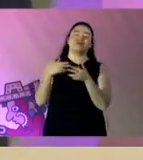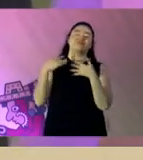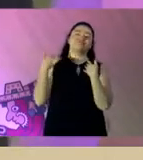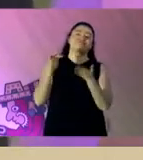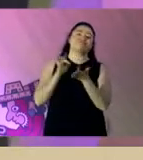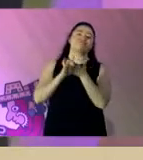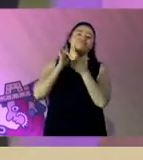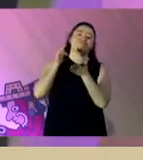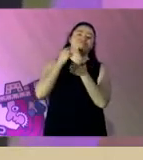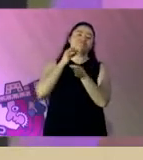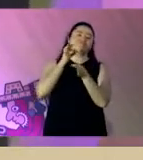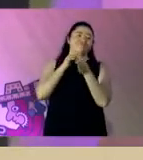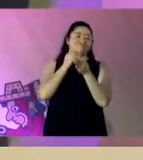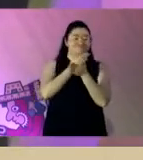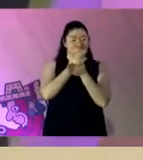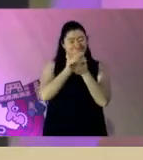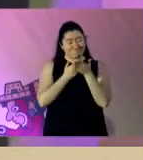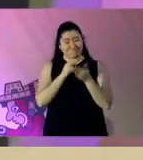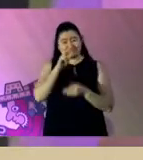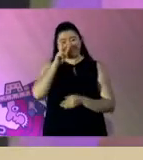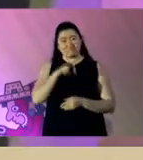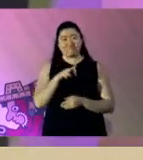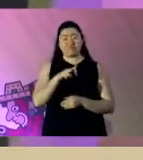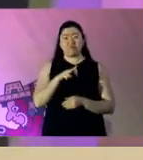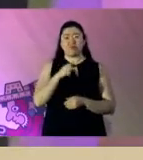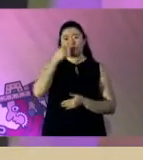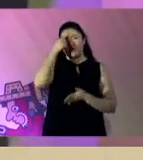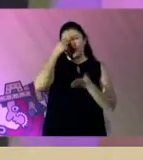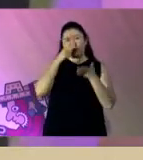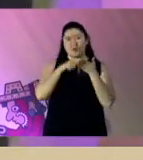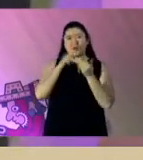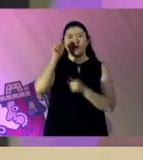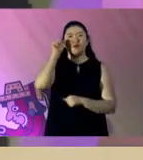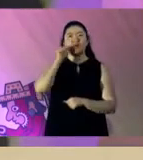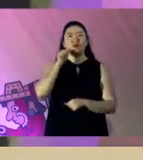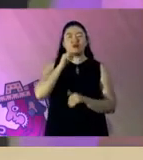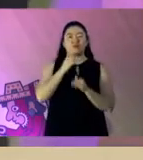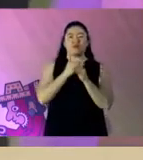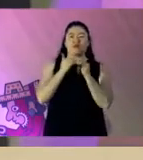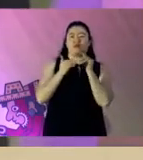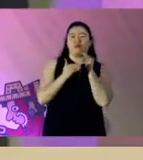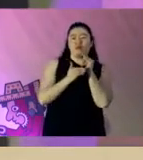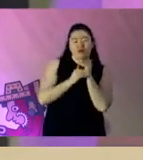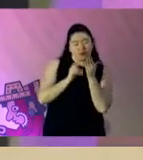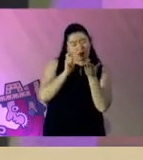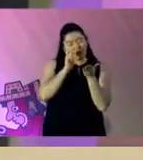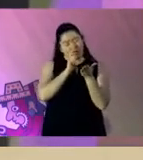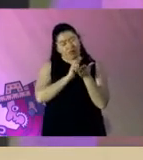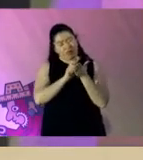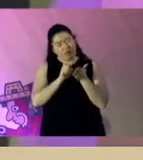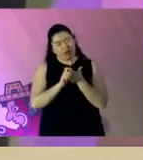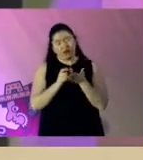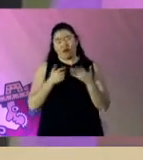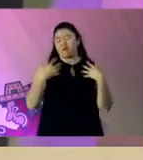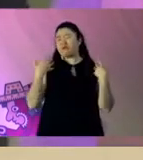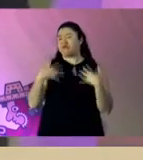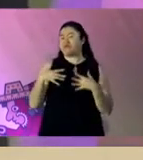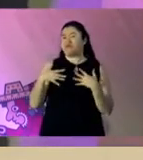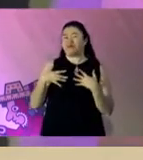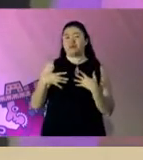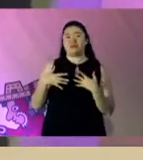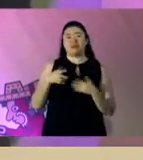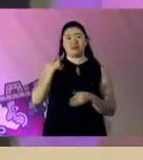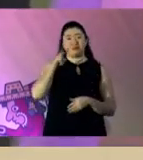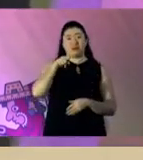porque sí creo que siempre hay este versiones y hay datos y ahí y luego es un rollo a quién creerle pero sé que